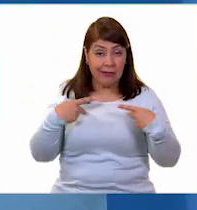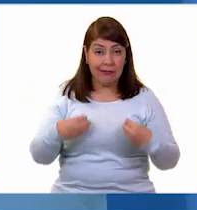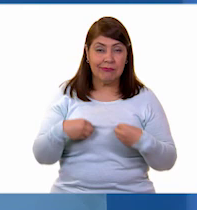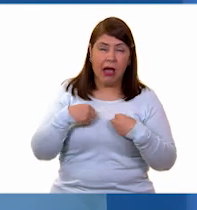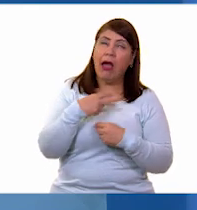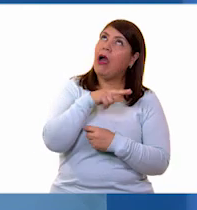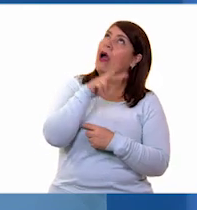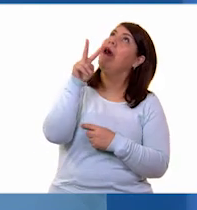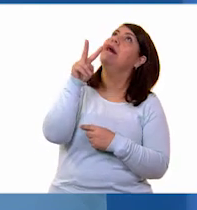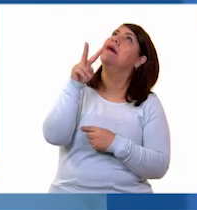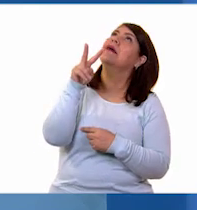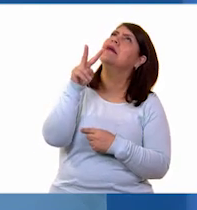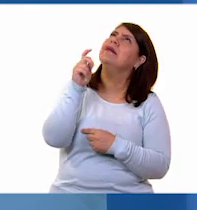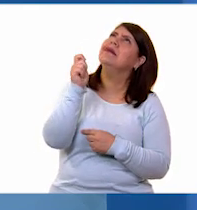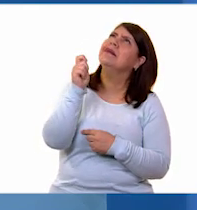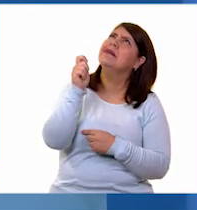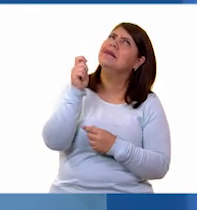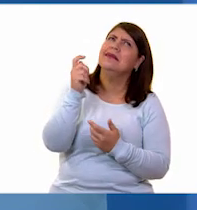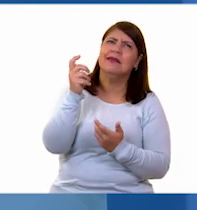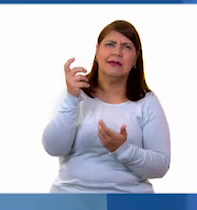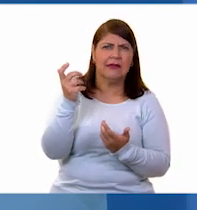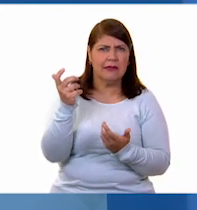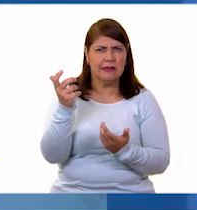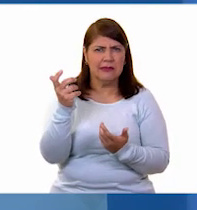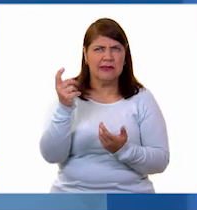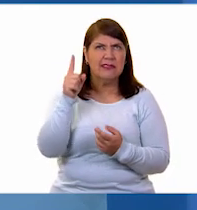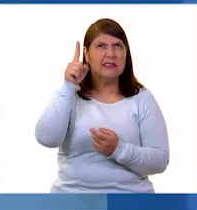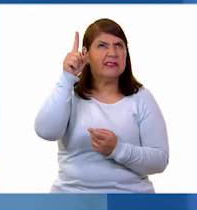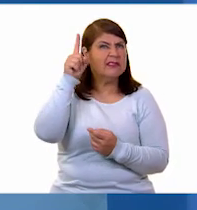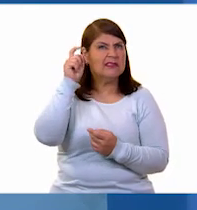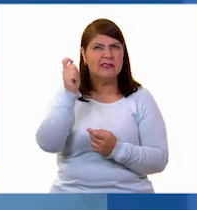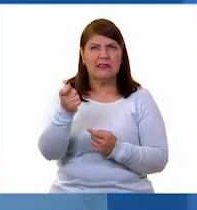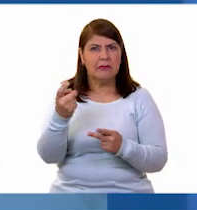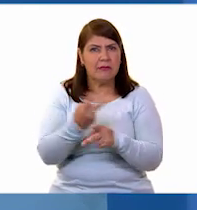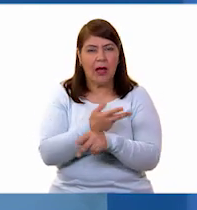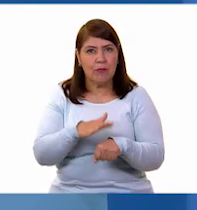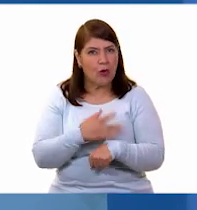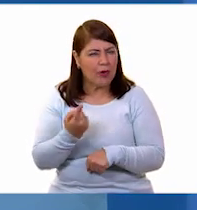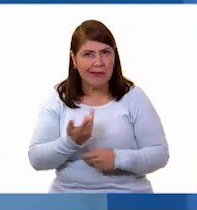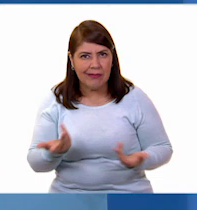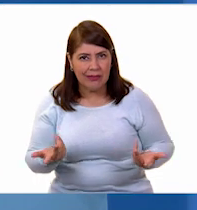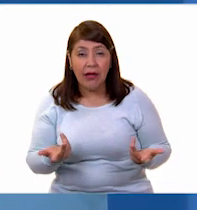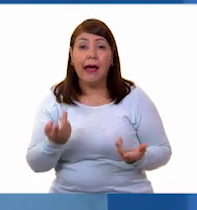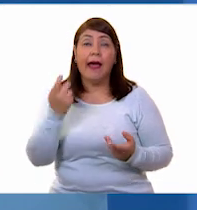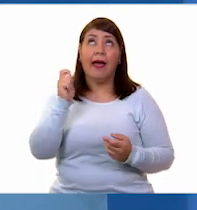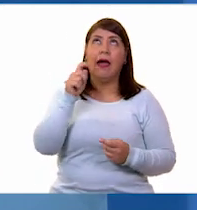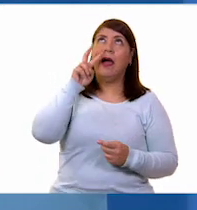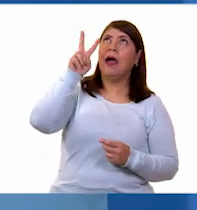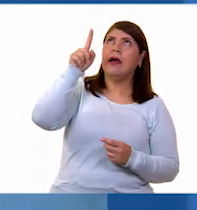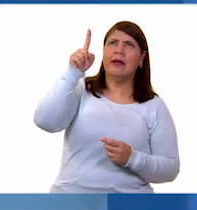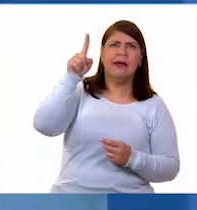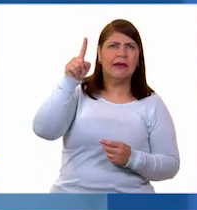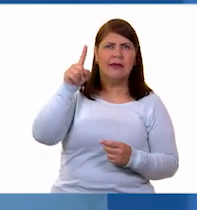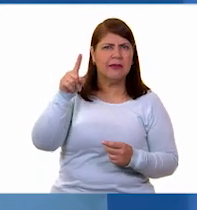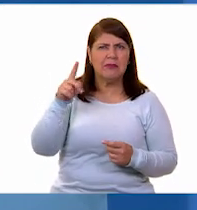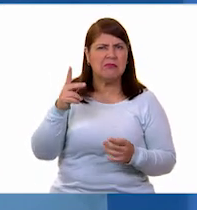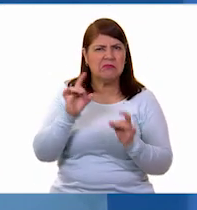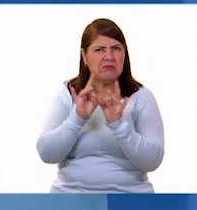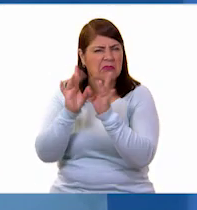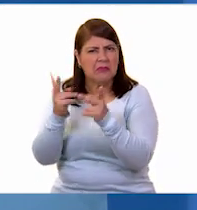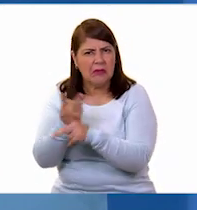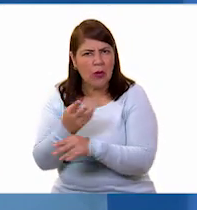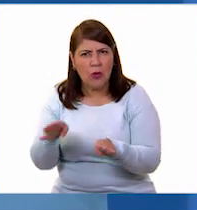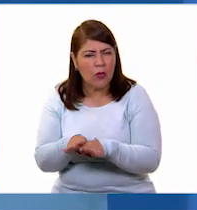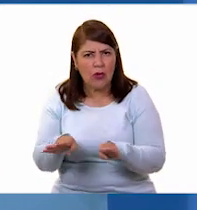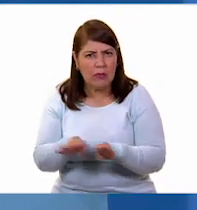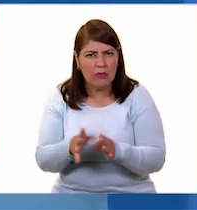volteemos a verlo y nos preguntemos, ¿por qué pasa eso? ¿Cómo es que ocurren esos fenómenos? ¿Por qué